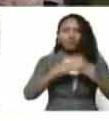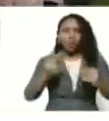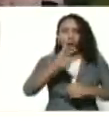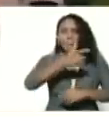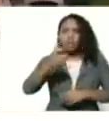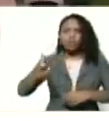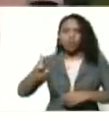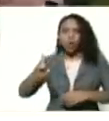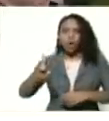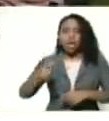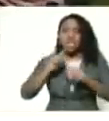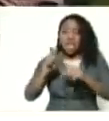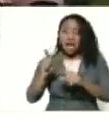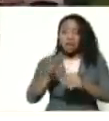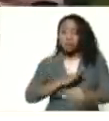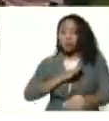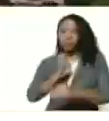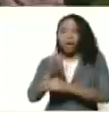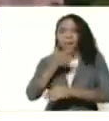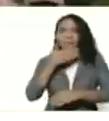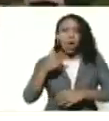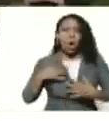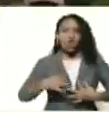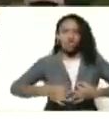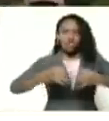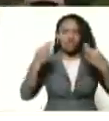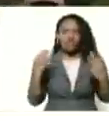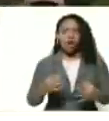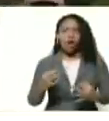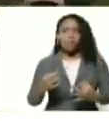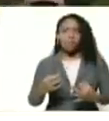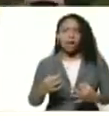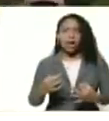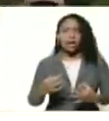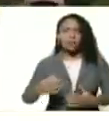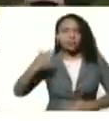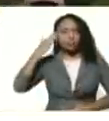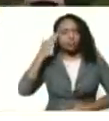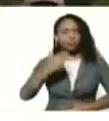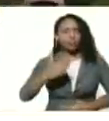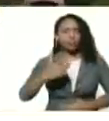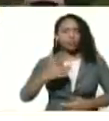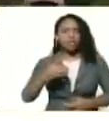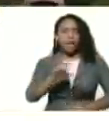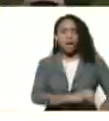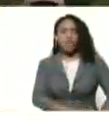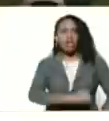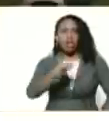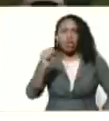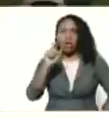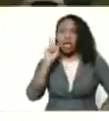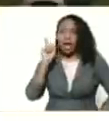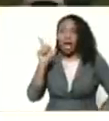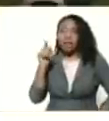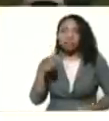soldados. Y allí fueron con los mejores uniformes el Ejército Libertador. Y allí